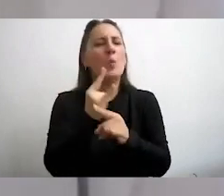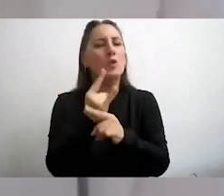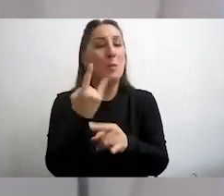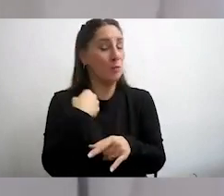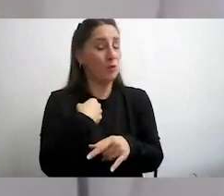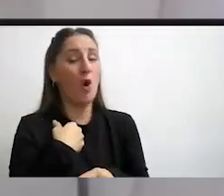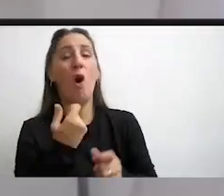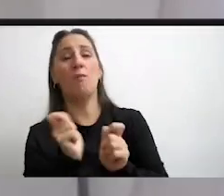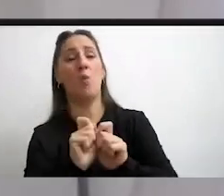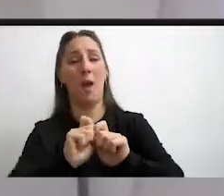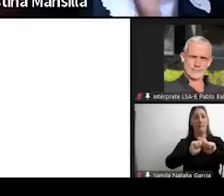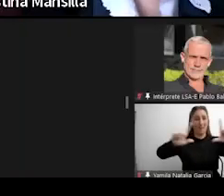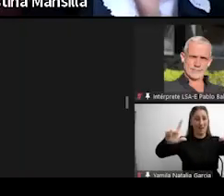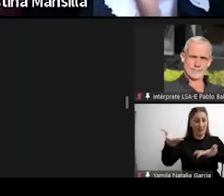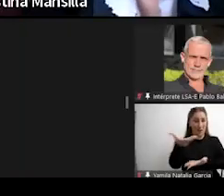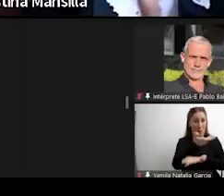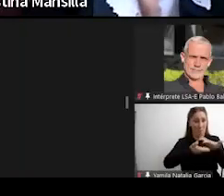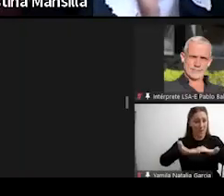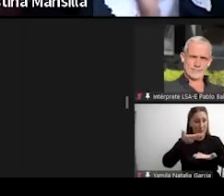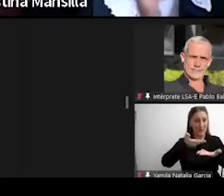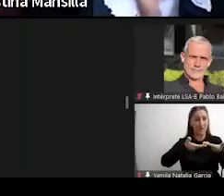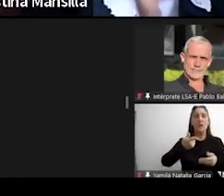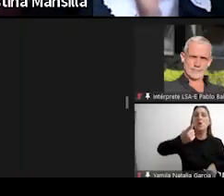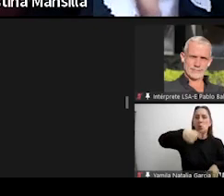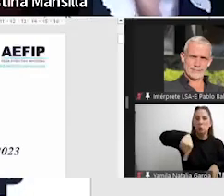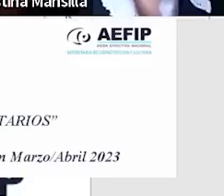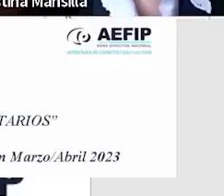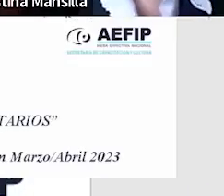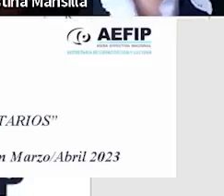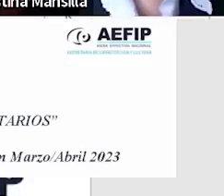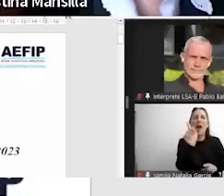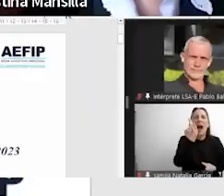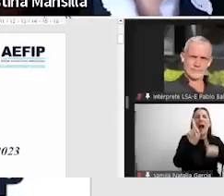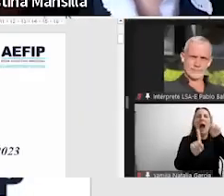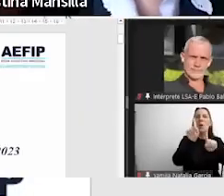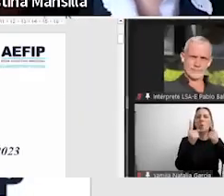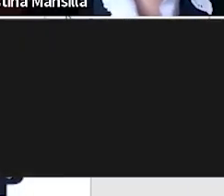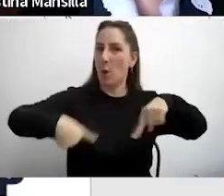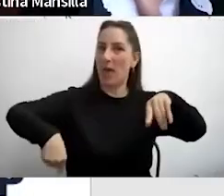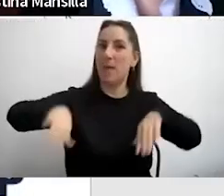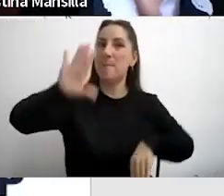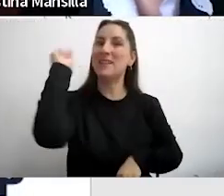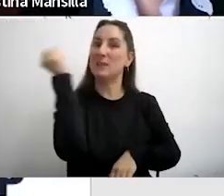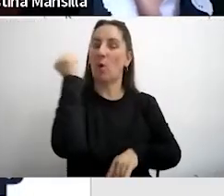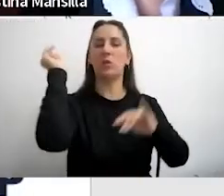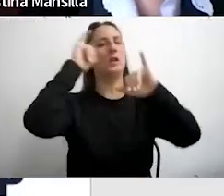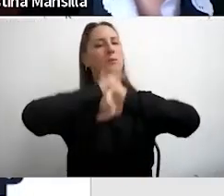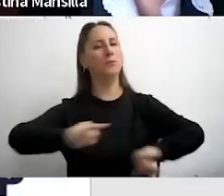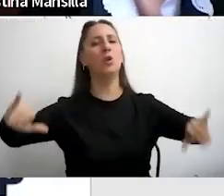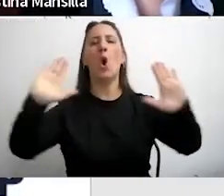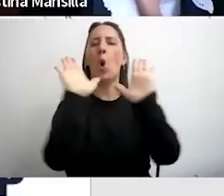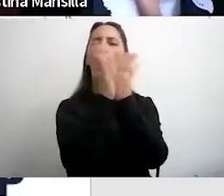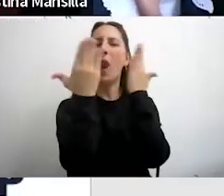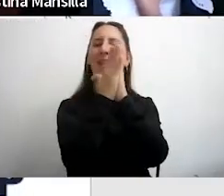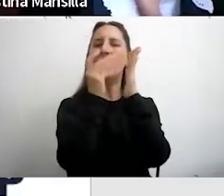una pantalla en la cual van a ver algunas de las novedades más relevantes publicadas en Boletín